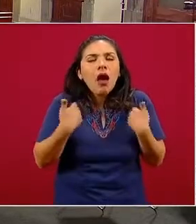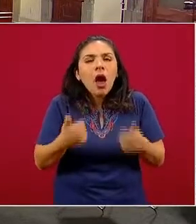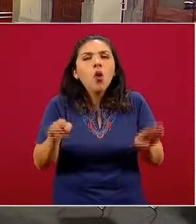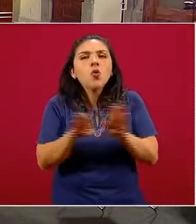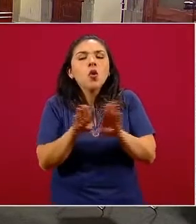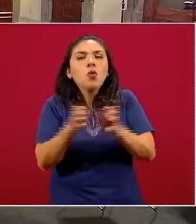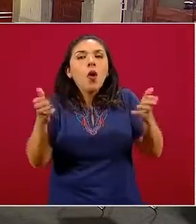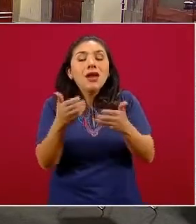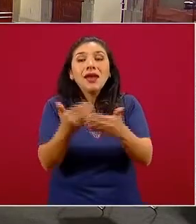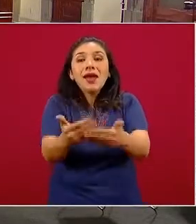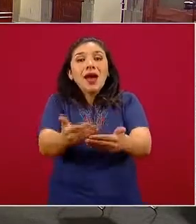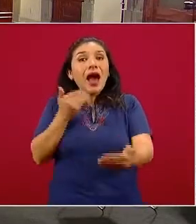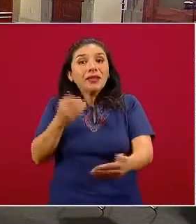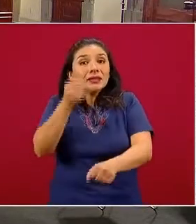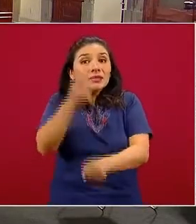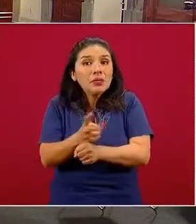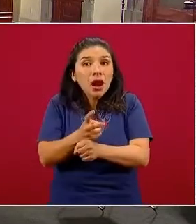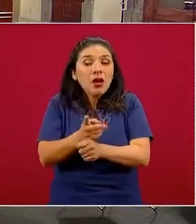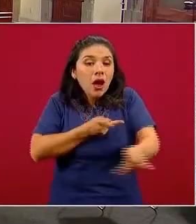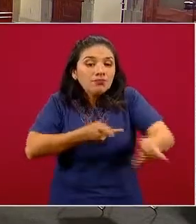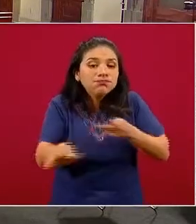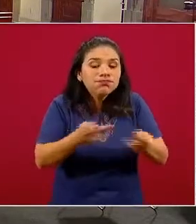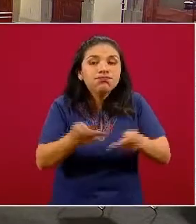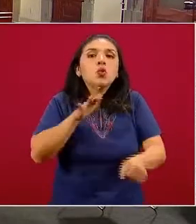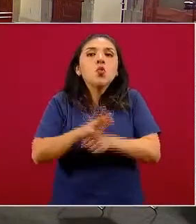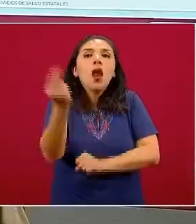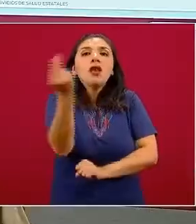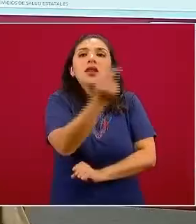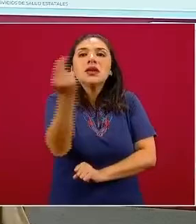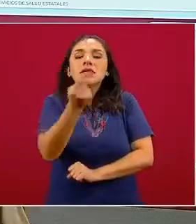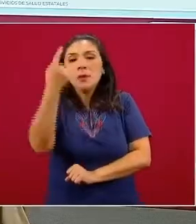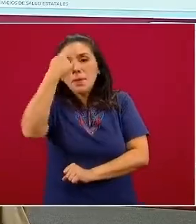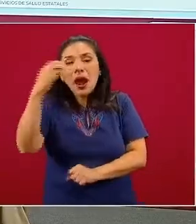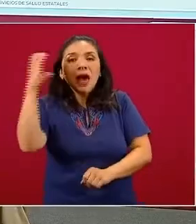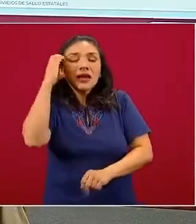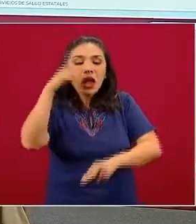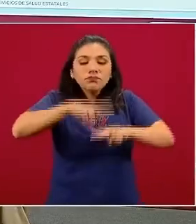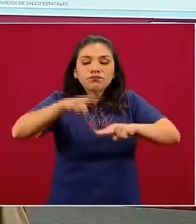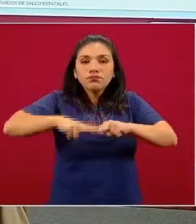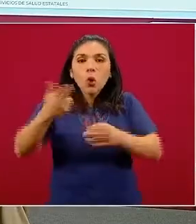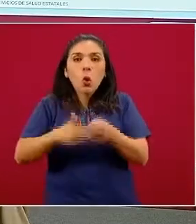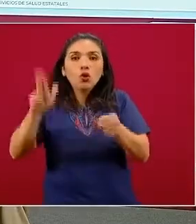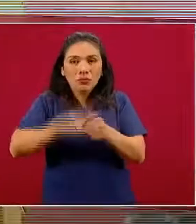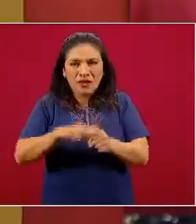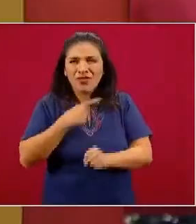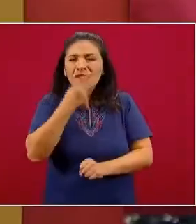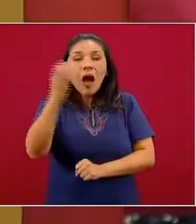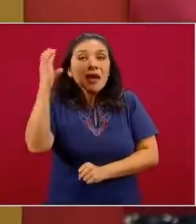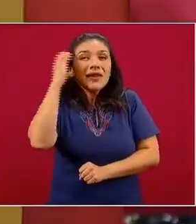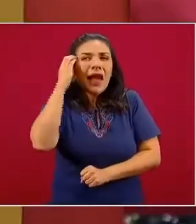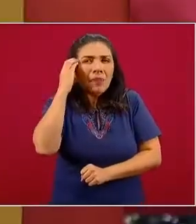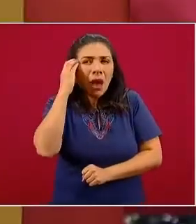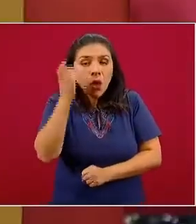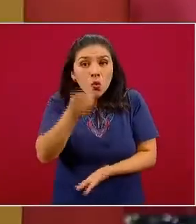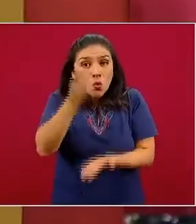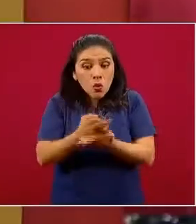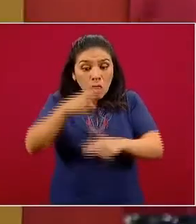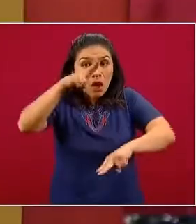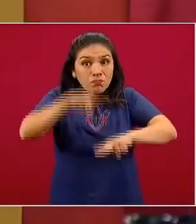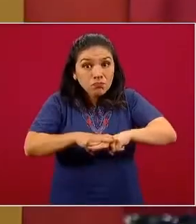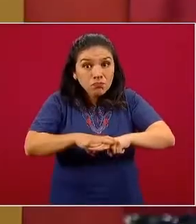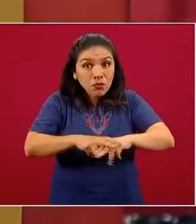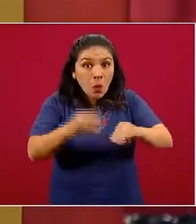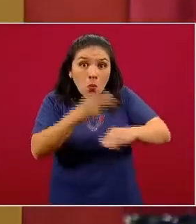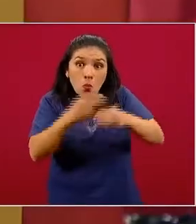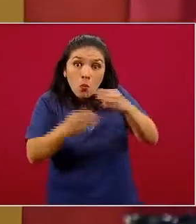reaccionar anticipadamente a la necesidad de camas de hospitalización. Recordar que cuando hablamos de camas no hablamos solamente del